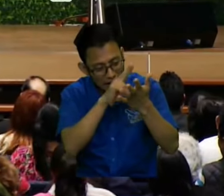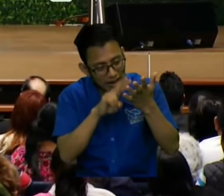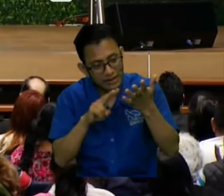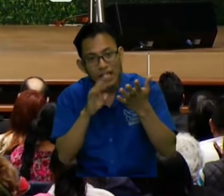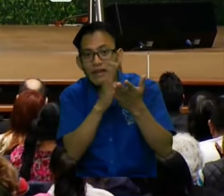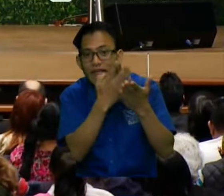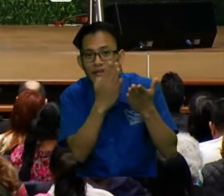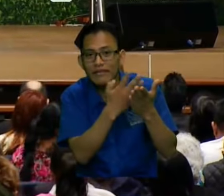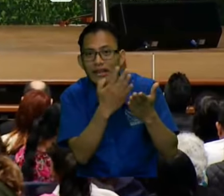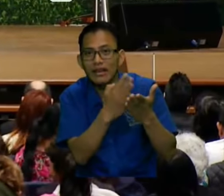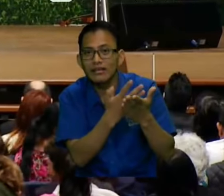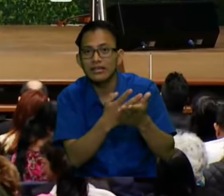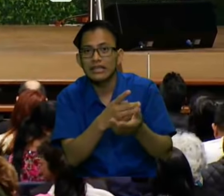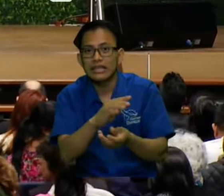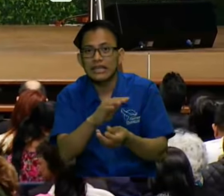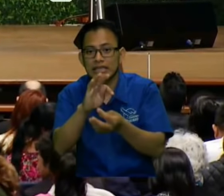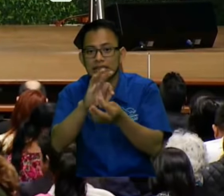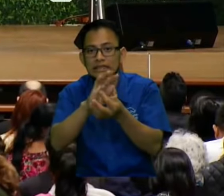Entonces, cuando uno es transformado,